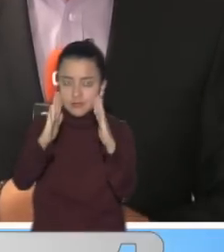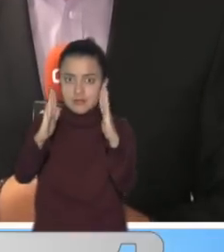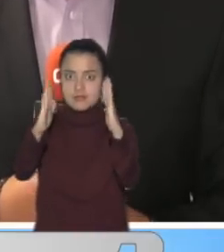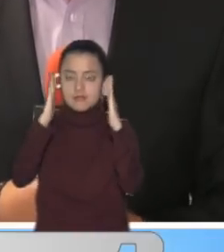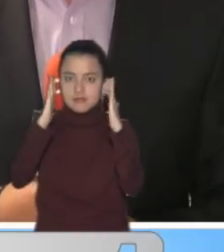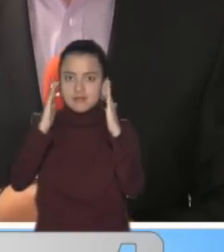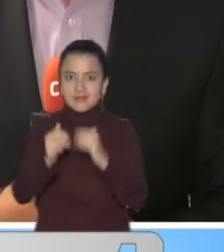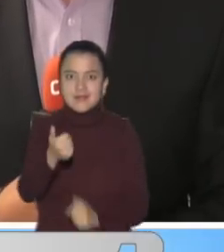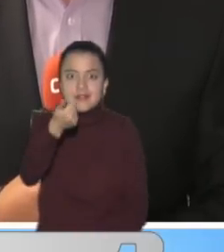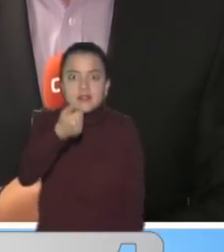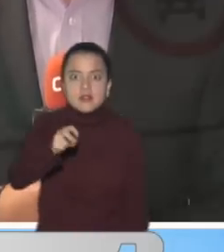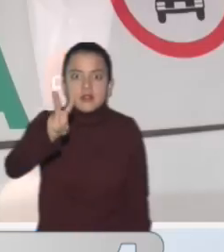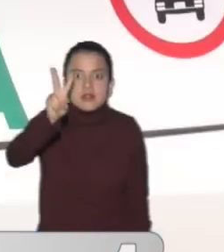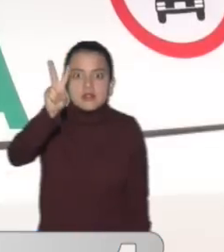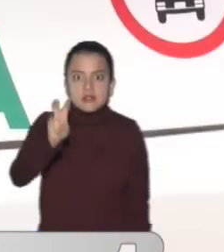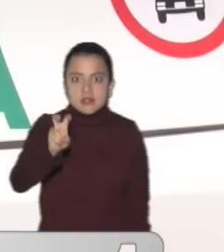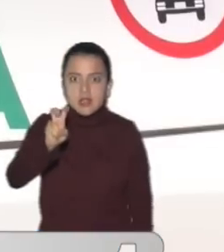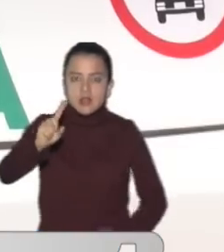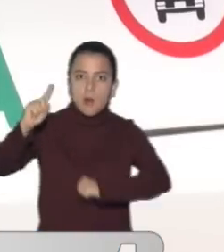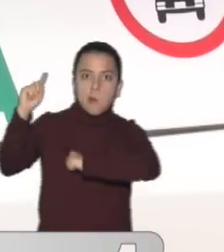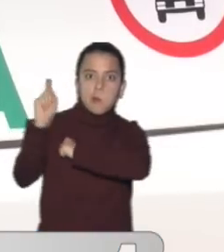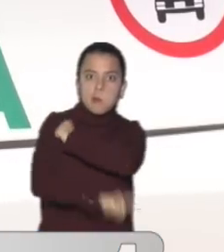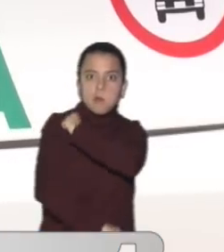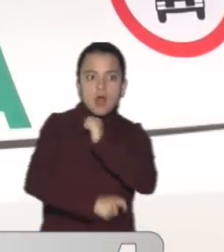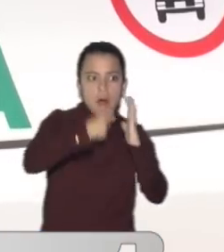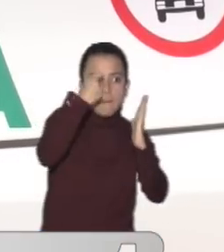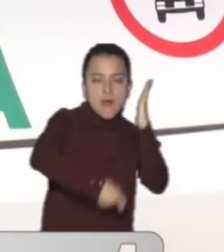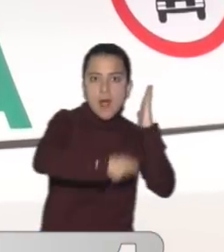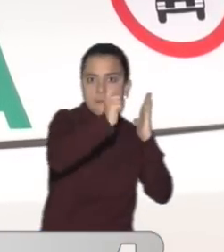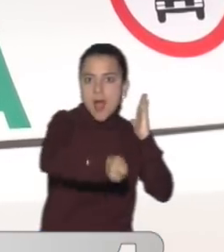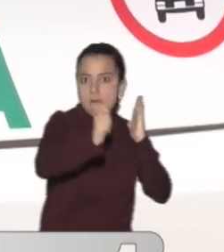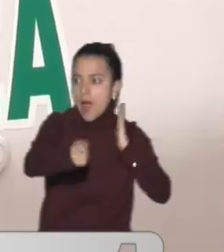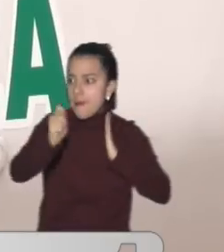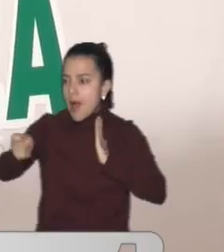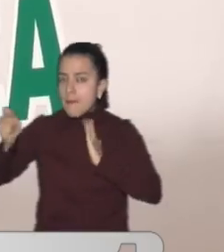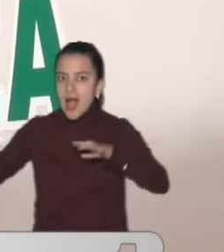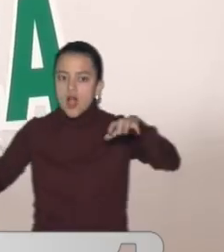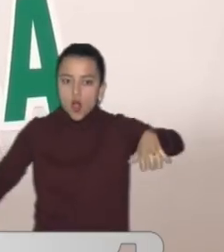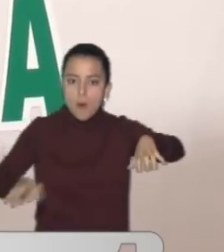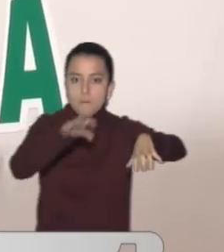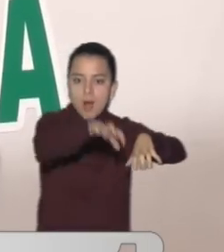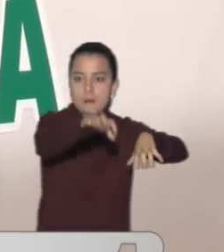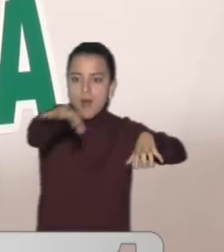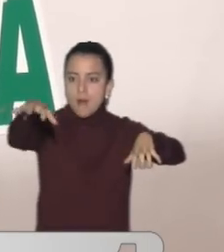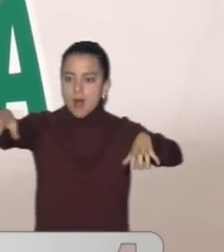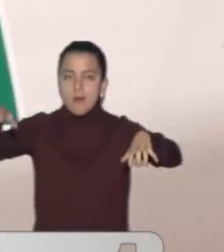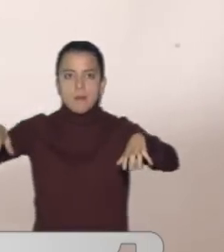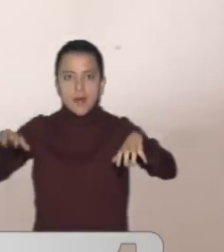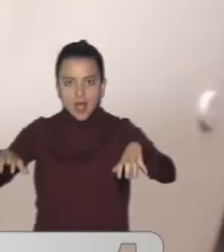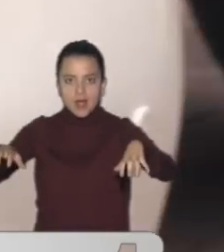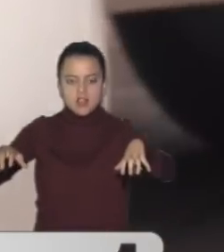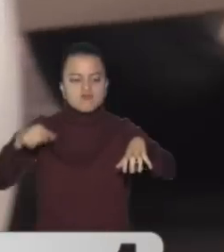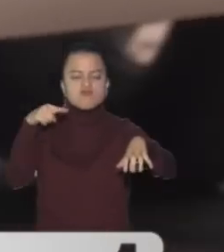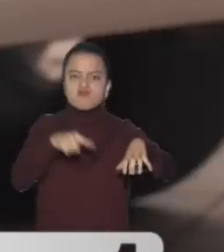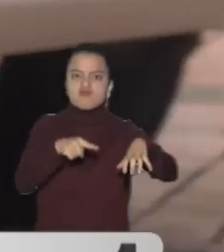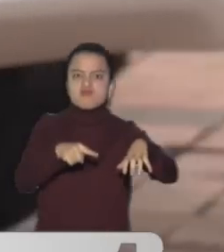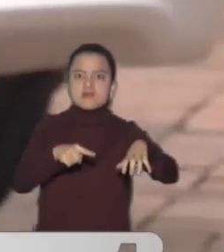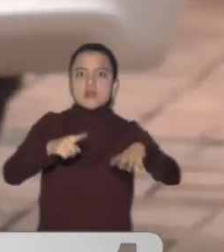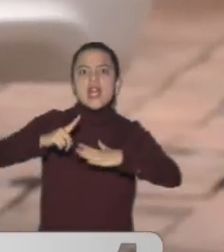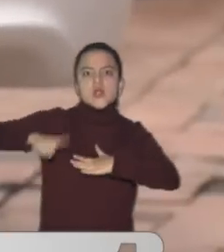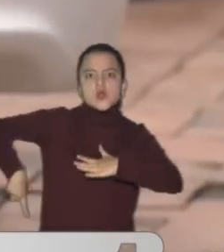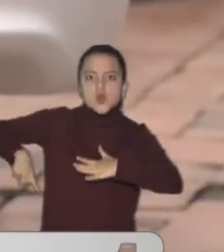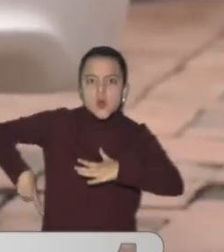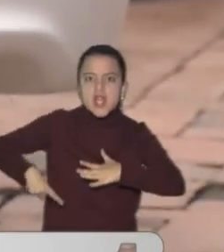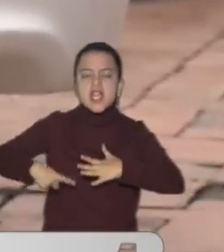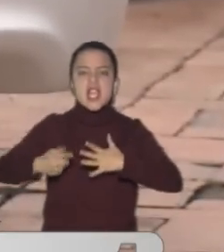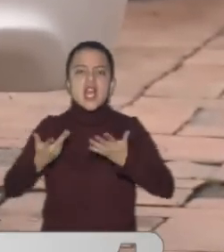cifra: 17 sanciones contra centros de enseñanza automovilística. Esto porque incumplieron con algunas